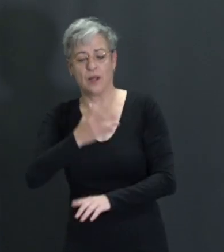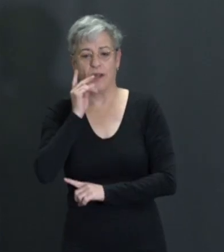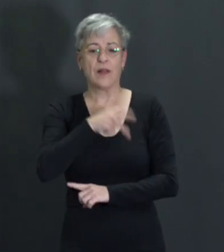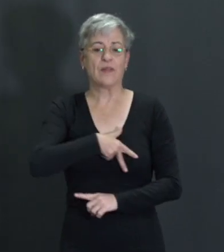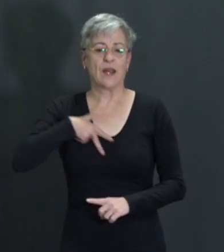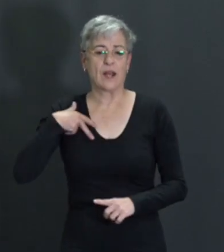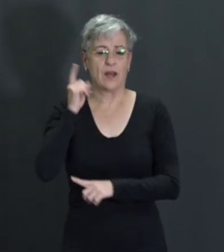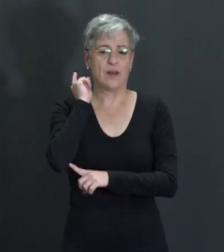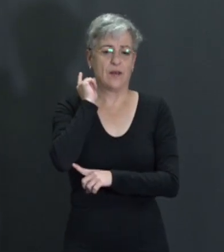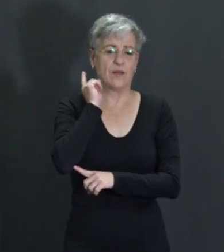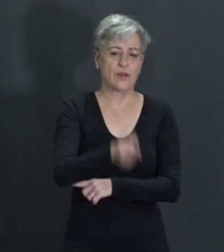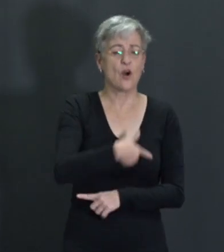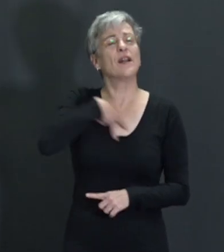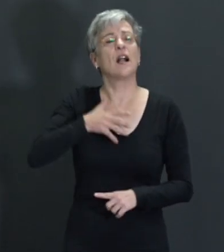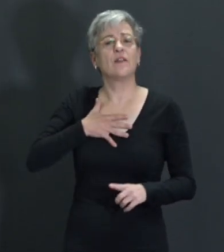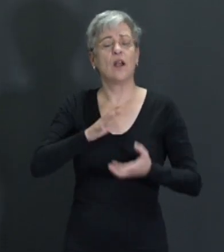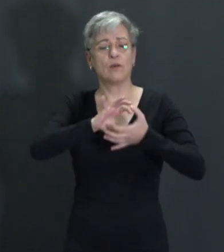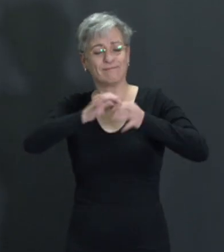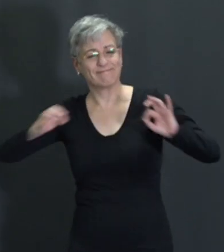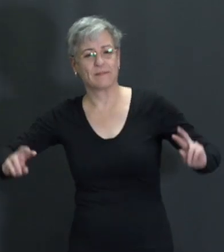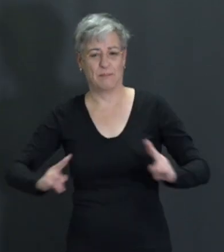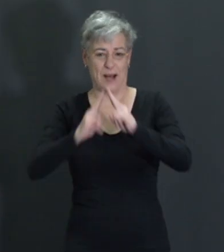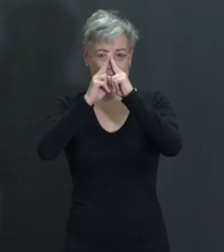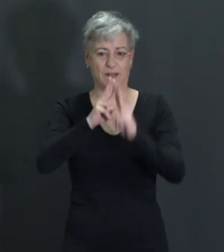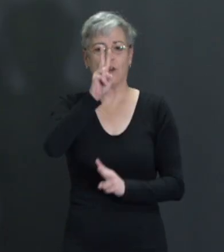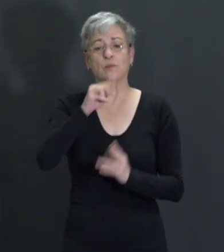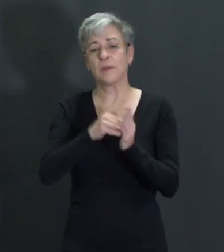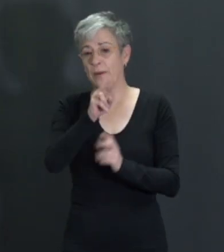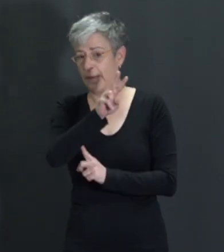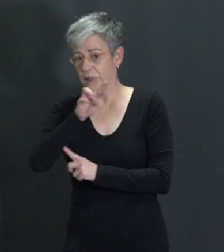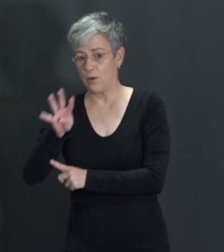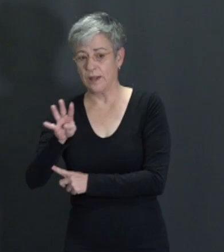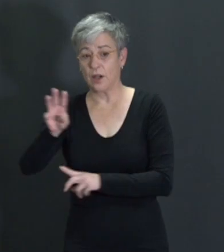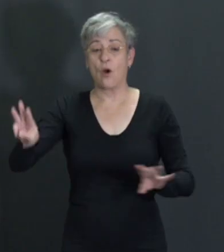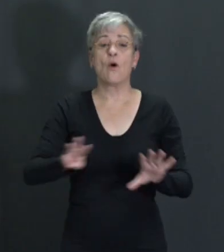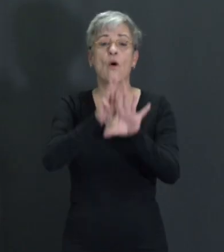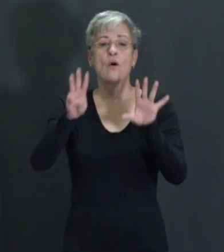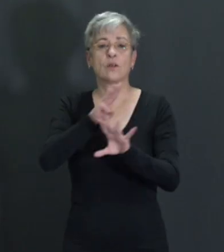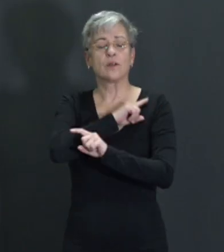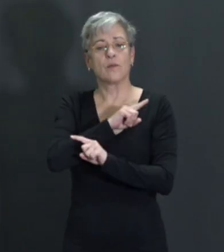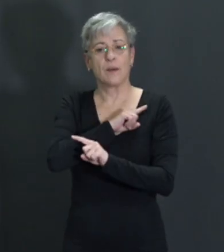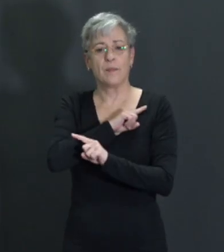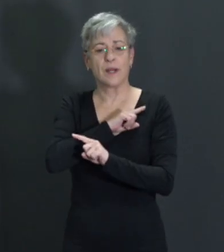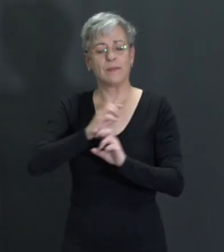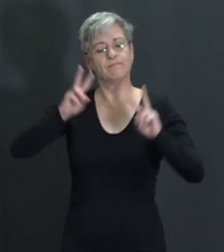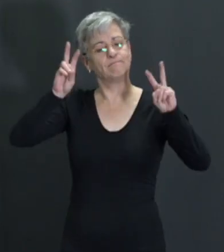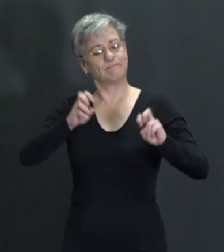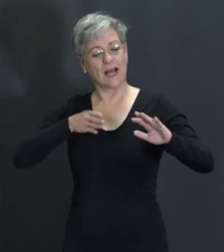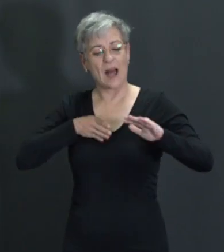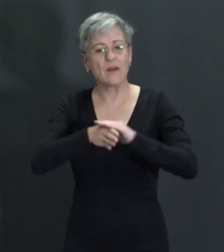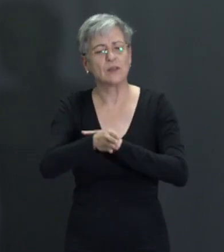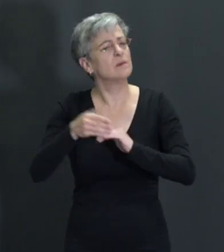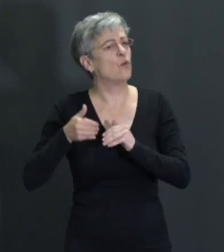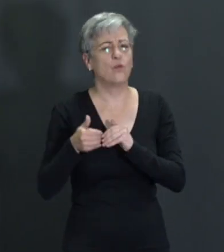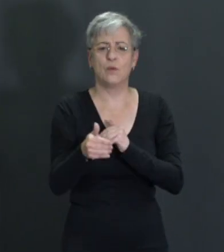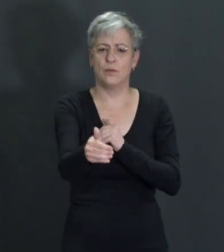Juegos Paralímpicos de París 2024. Para finalizar, el viernes 8 de noviembre nos asomaremos a la accesibilidad que viene,